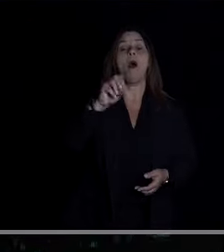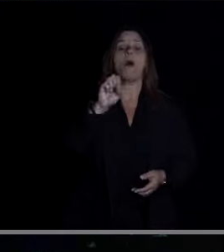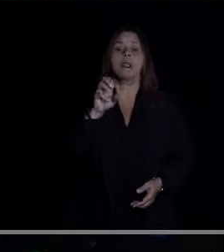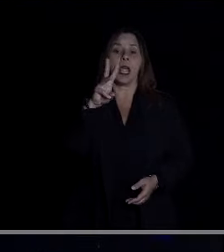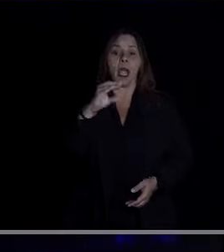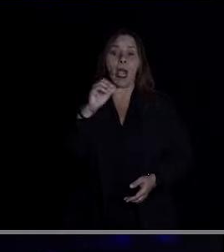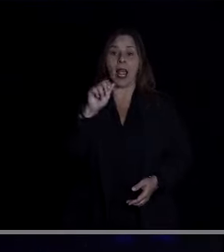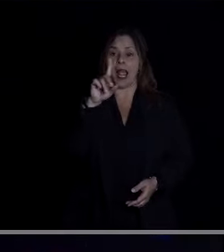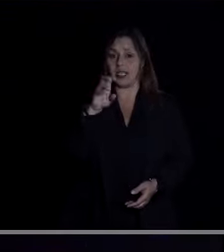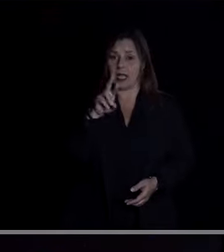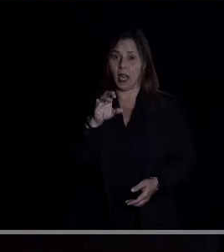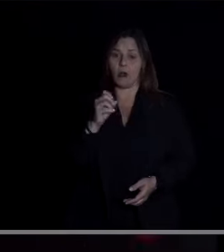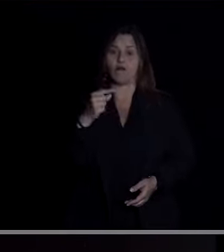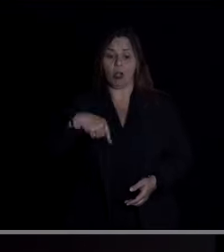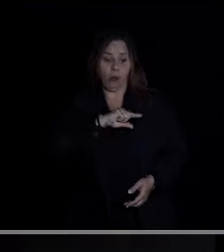con nosotros